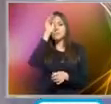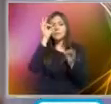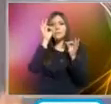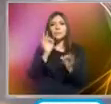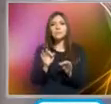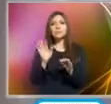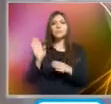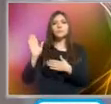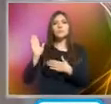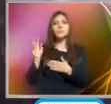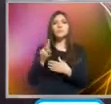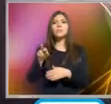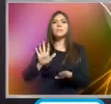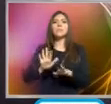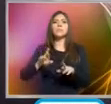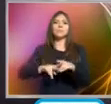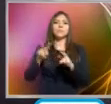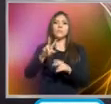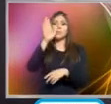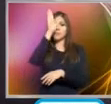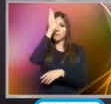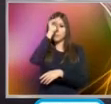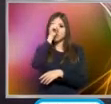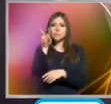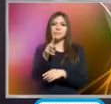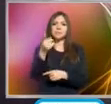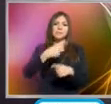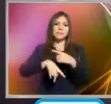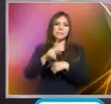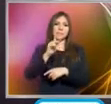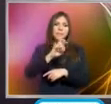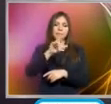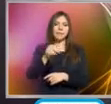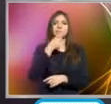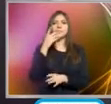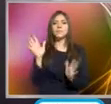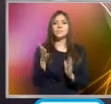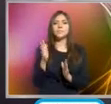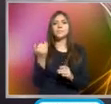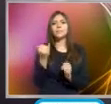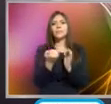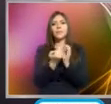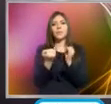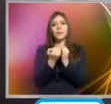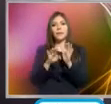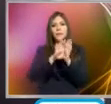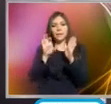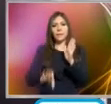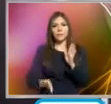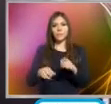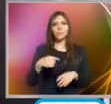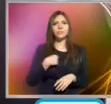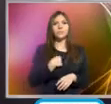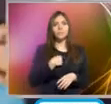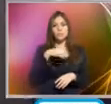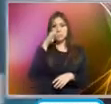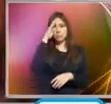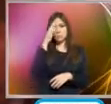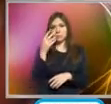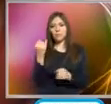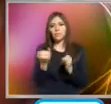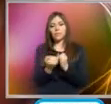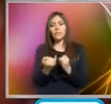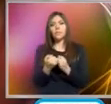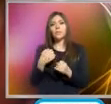cual quedamos mi pareja y yo. O sea, es decir, tendríamos que, suponiendo, un ejemplo, yo le llamo a la infidelidad o